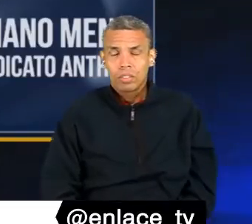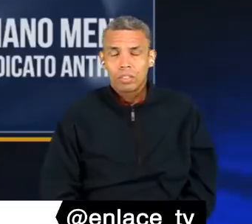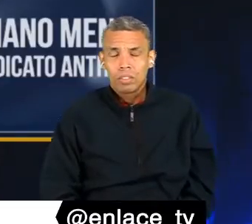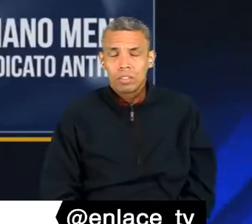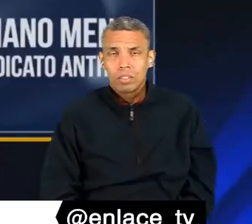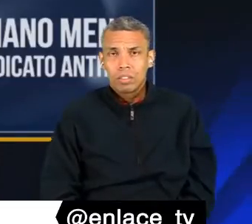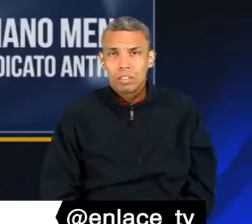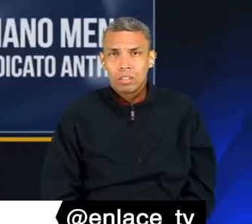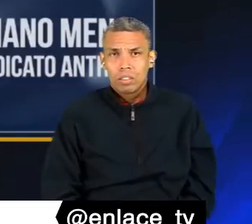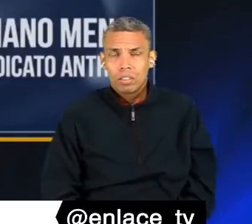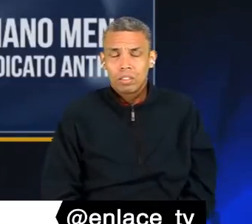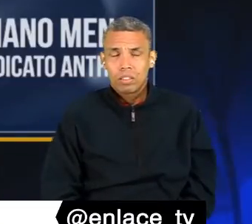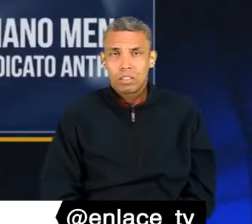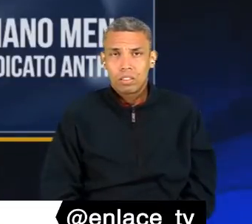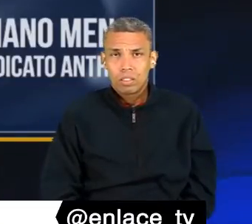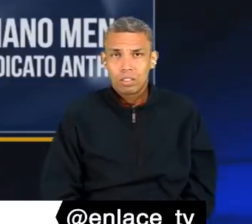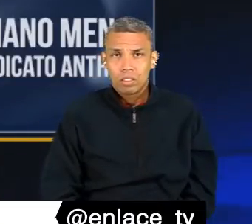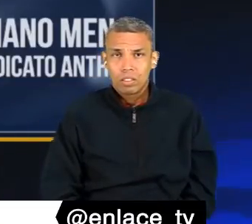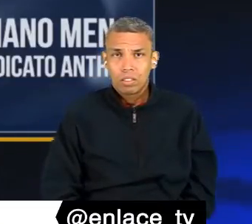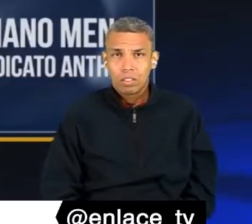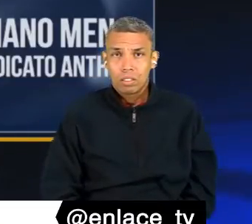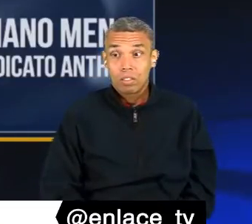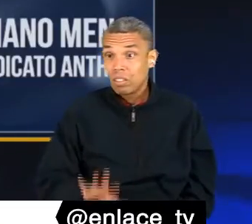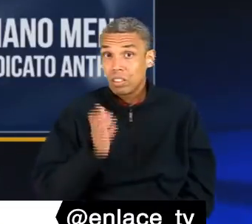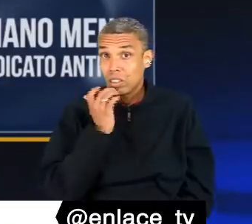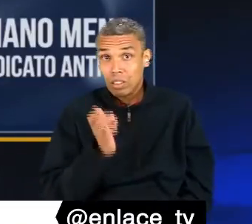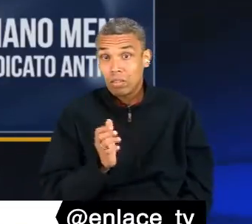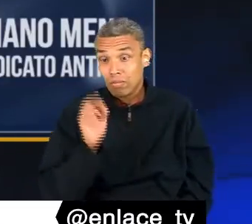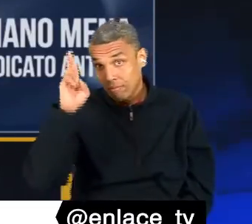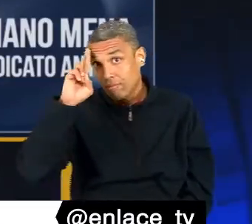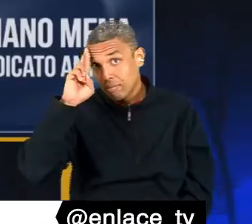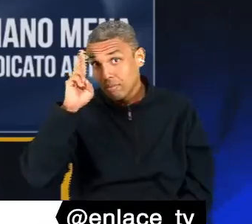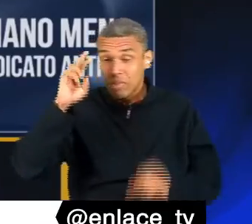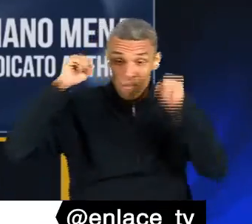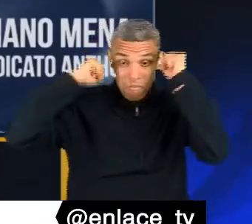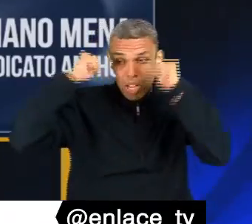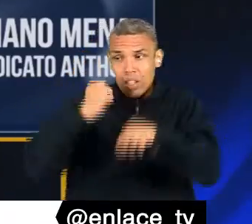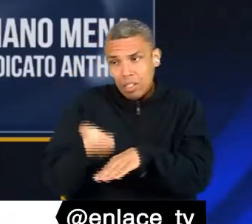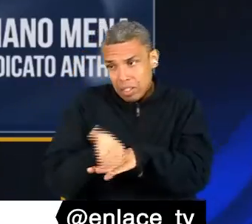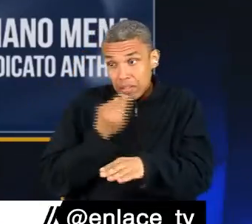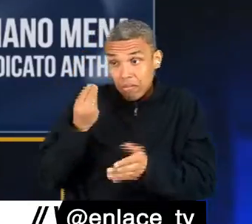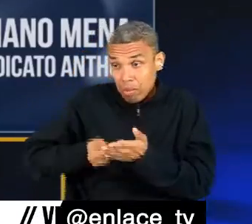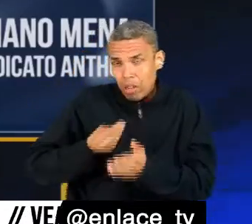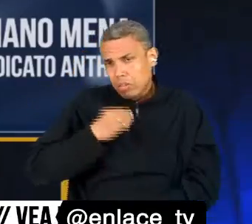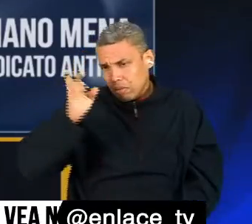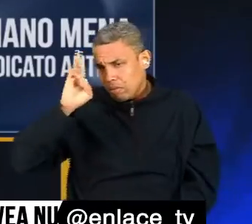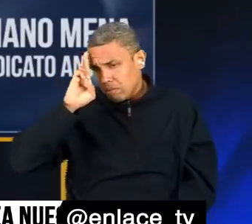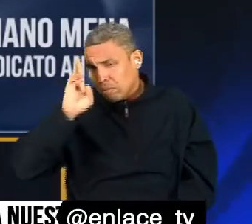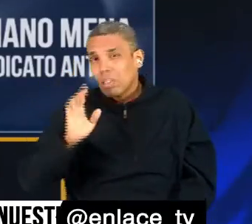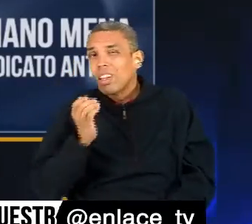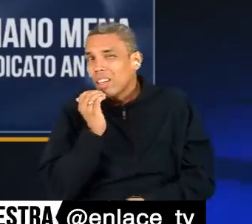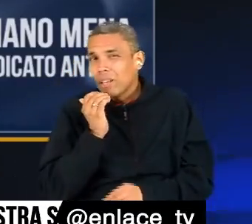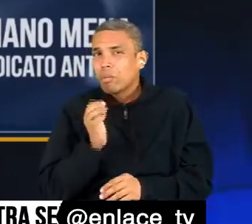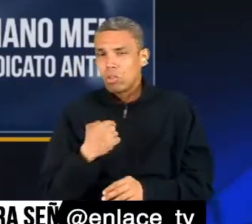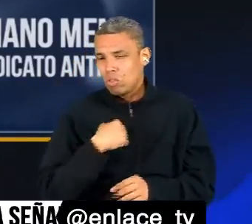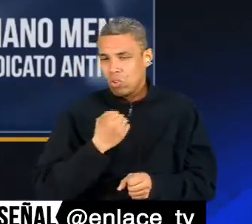es la mejor, y eso hace que el usuario también reciba una